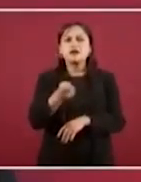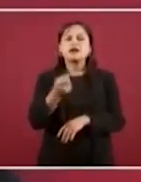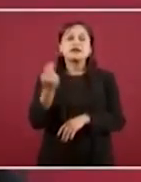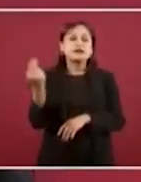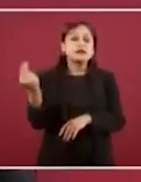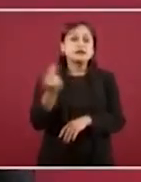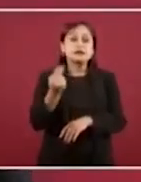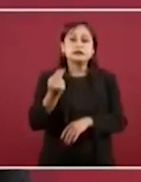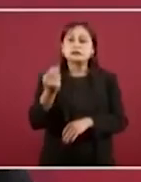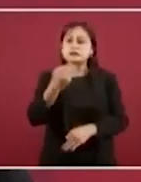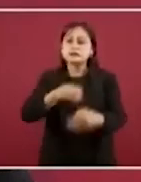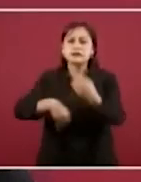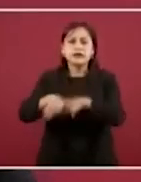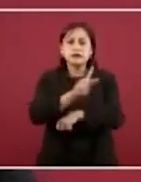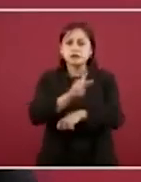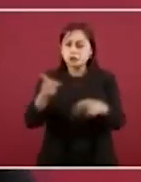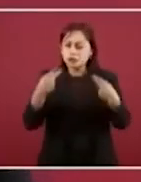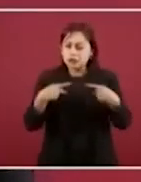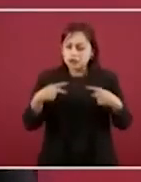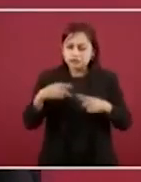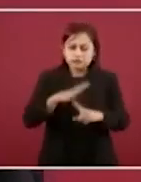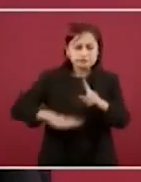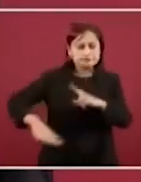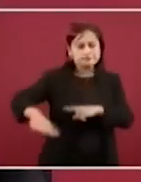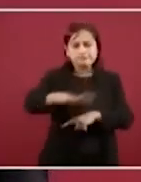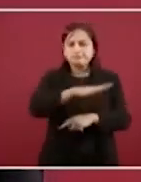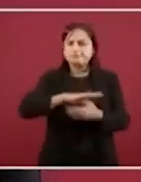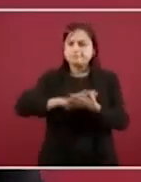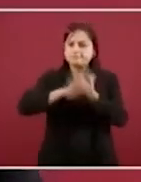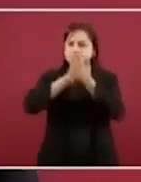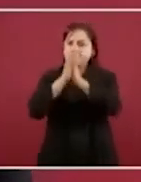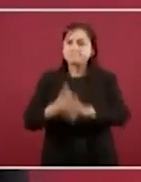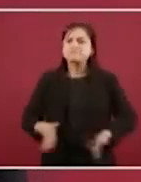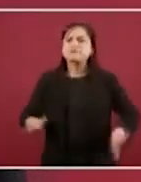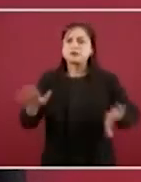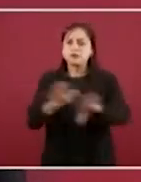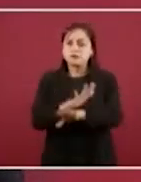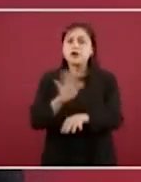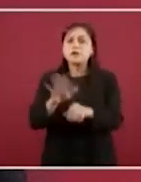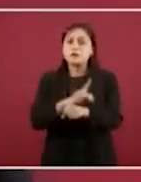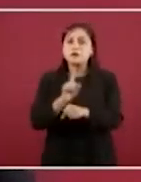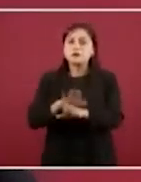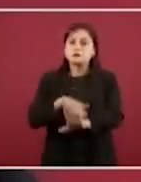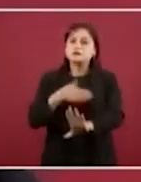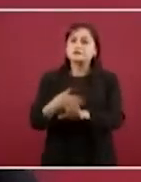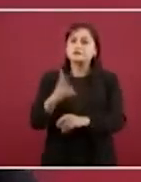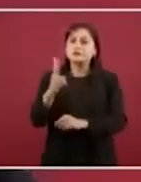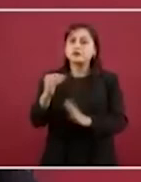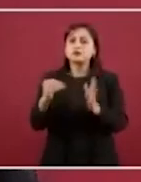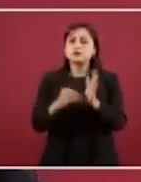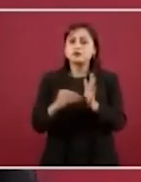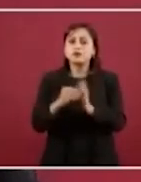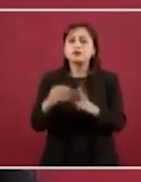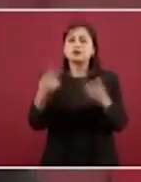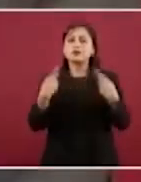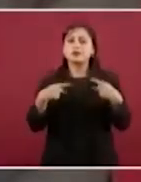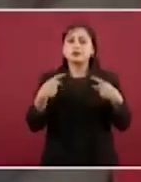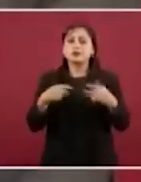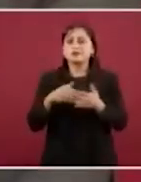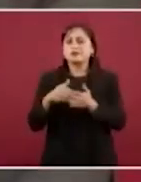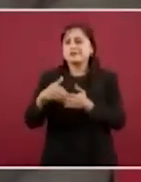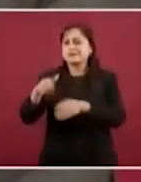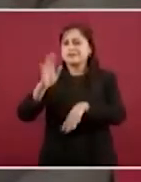transformar una realidad que afecta a más de 2 millones de personas y muchos millones más de